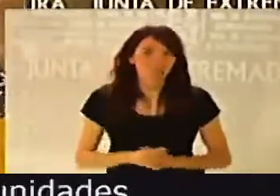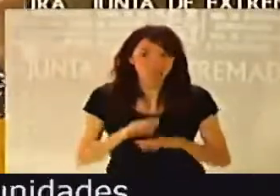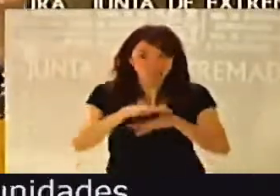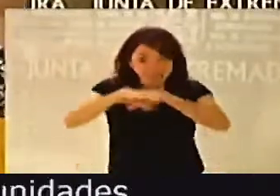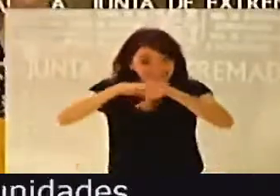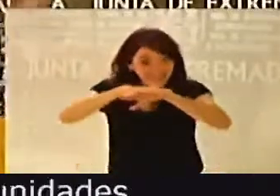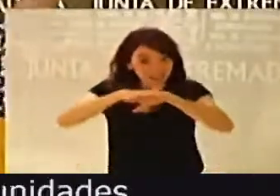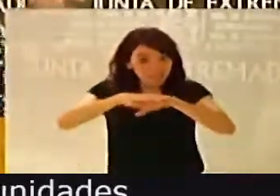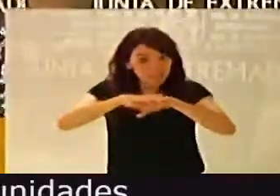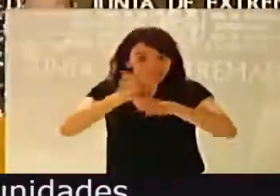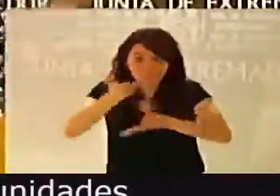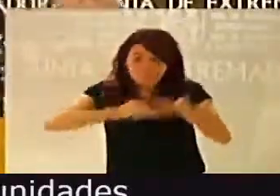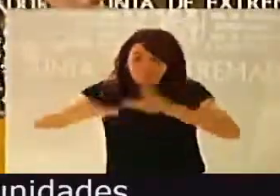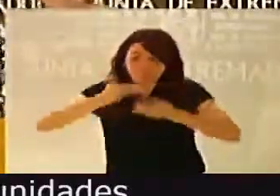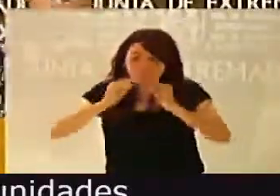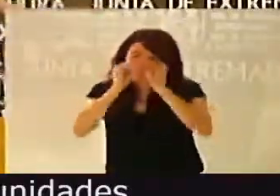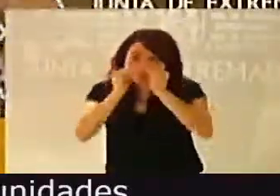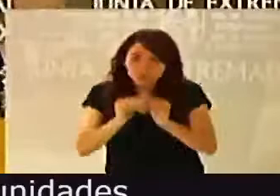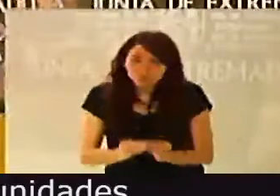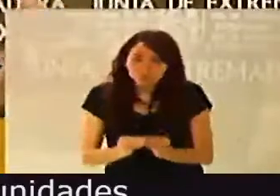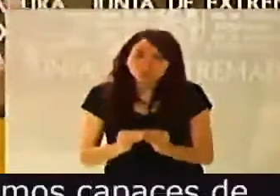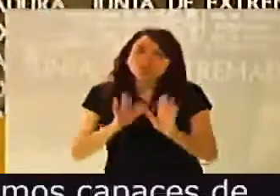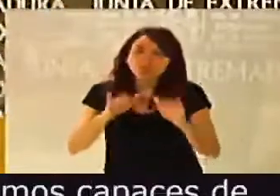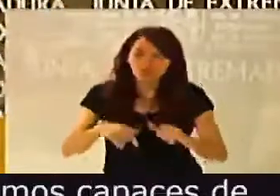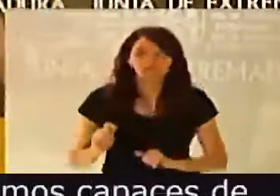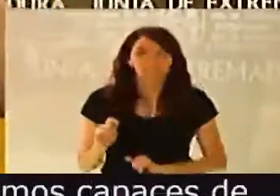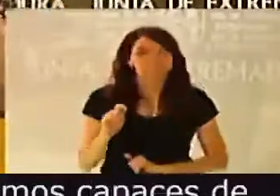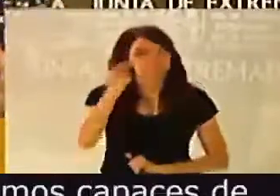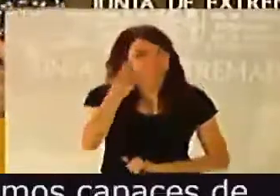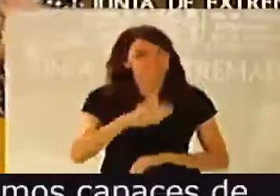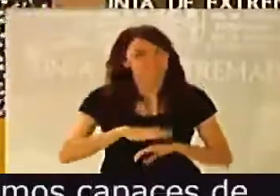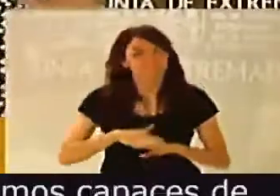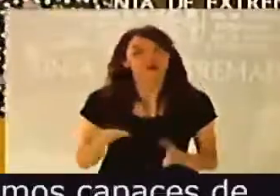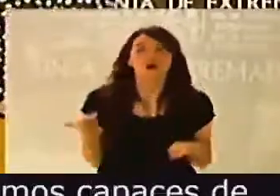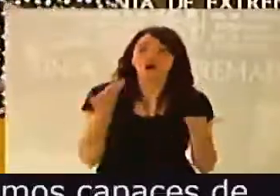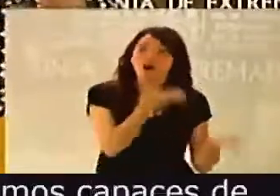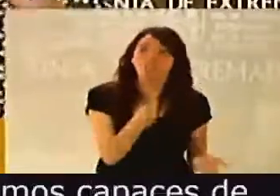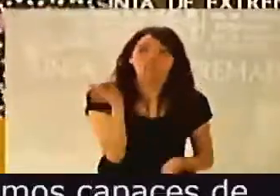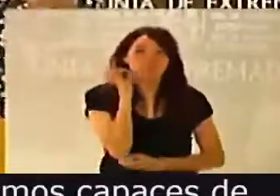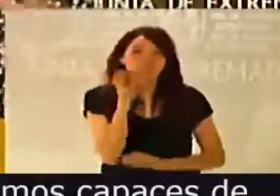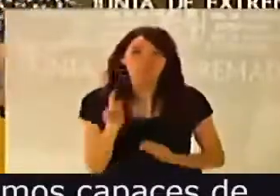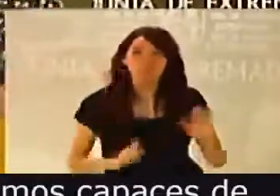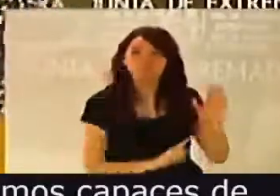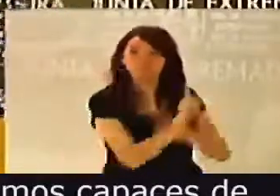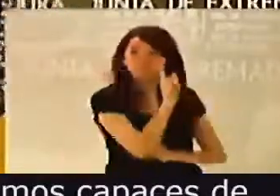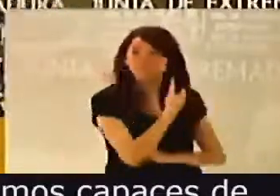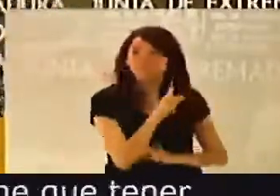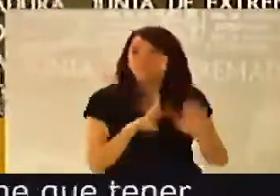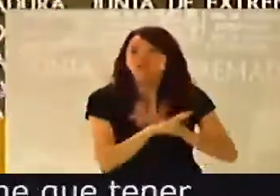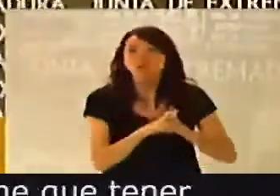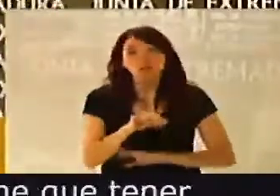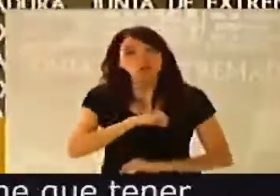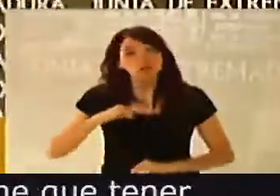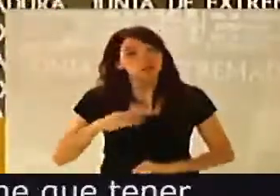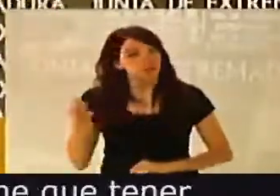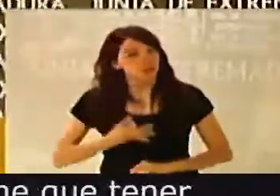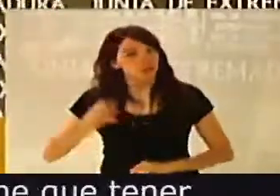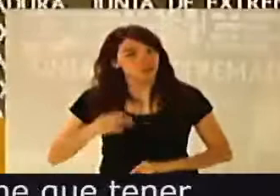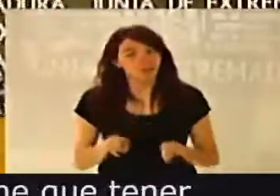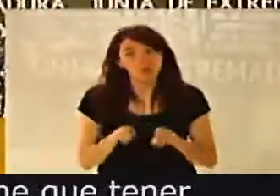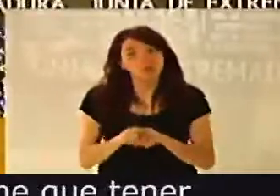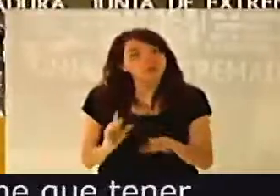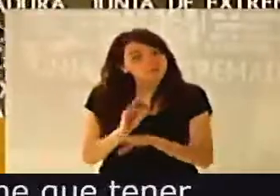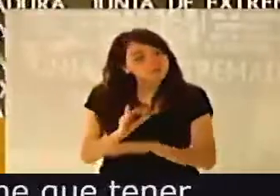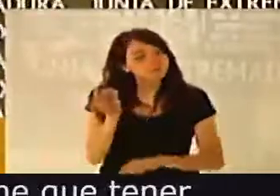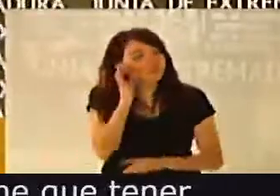capaces de dar una salida a las mujeres, una salida que tiene que tener también recursos propios, como en este caso son las ayudas a mujeres